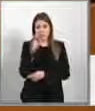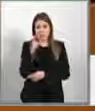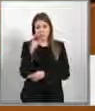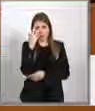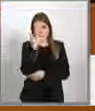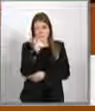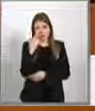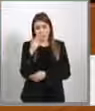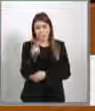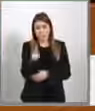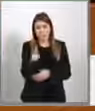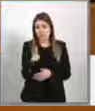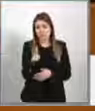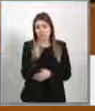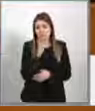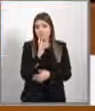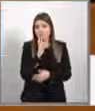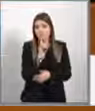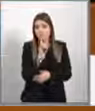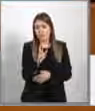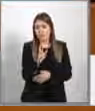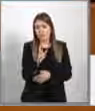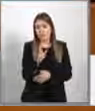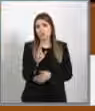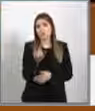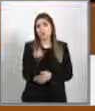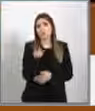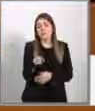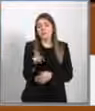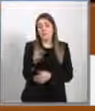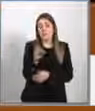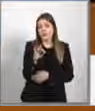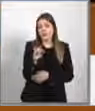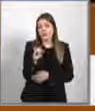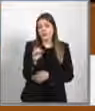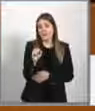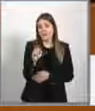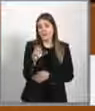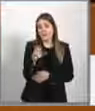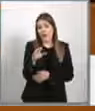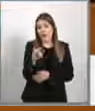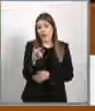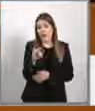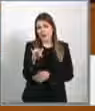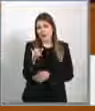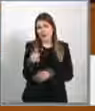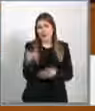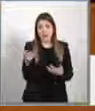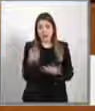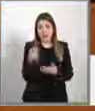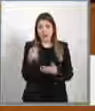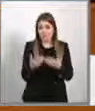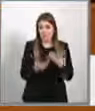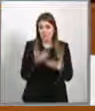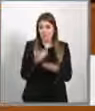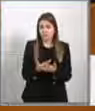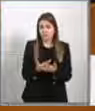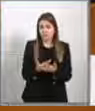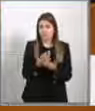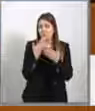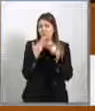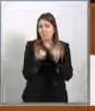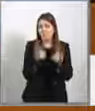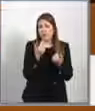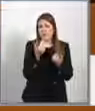en una frase: la fiscalía que crea este dictamen tiene deficiencias serias en su